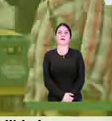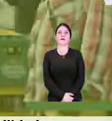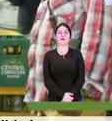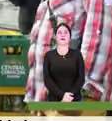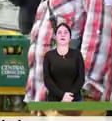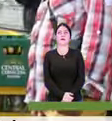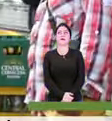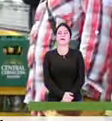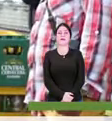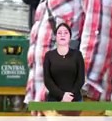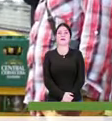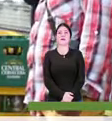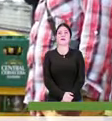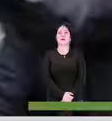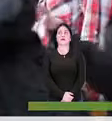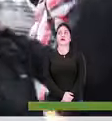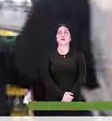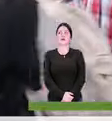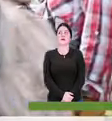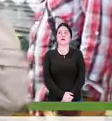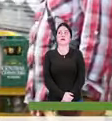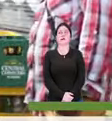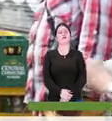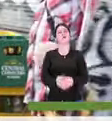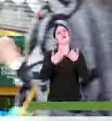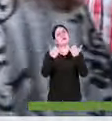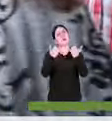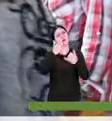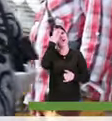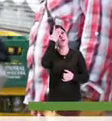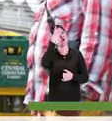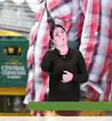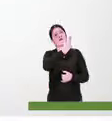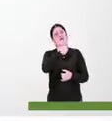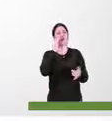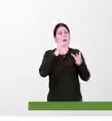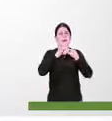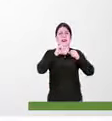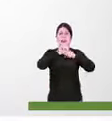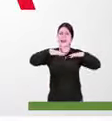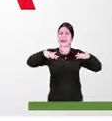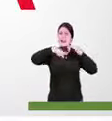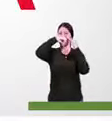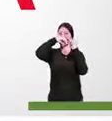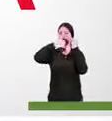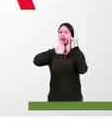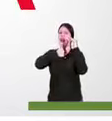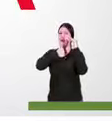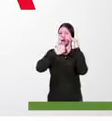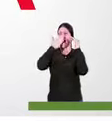¿Por qué están trasladando redes de servicios públicos y cuándo finaliza esto?